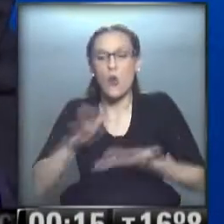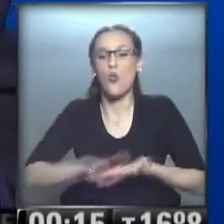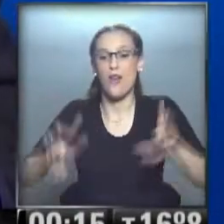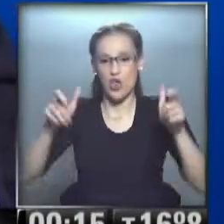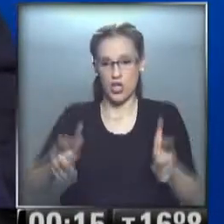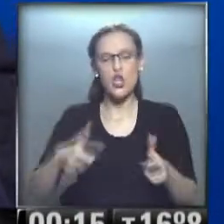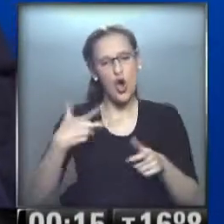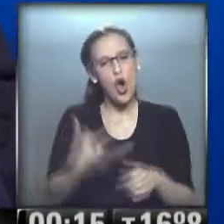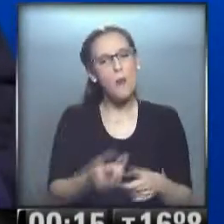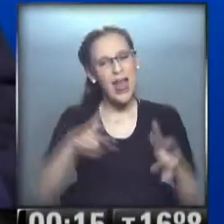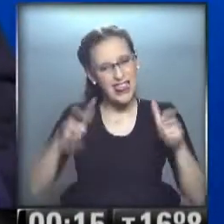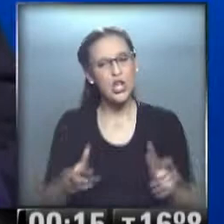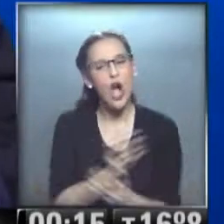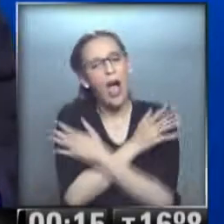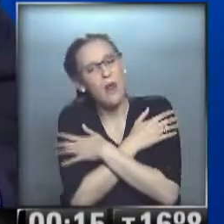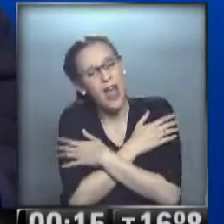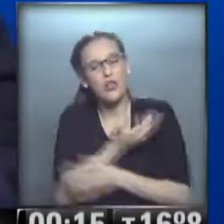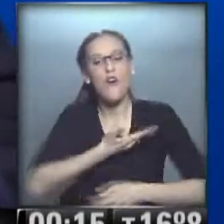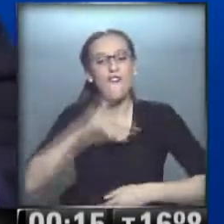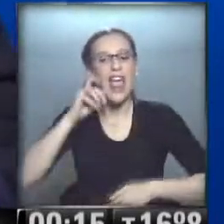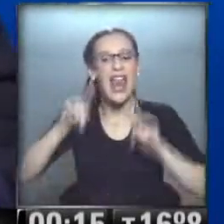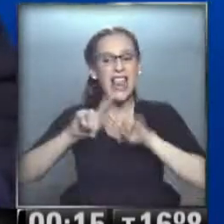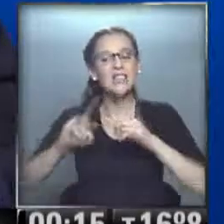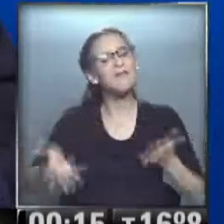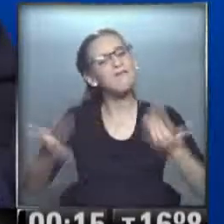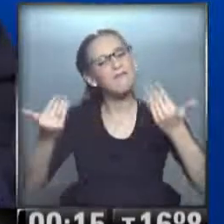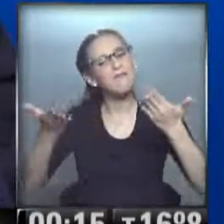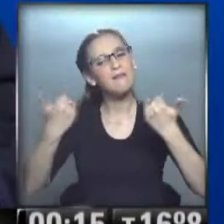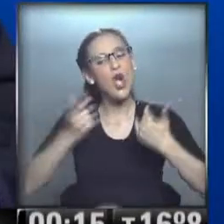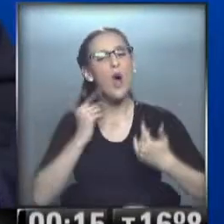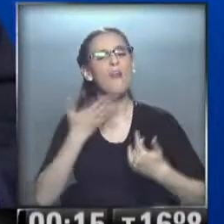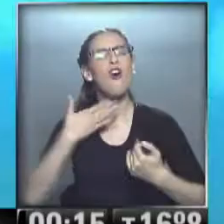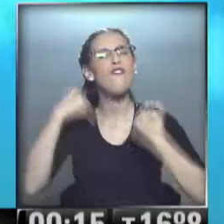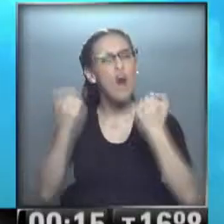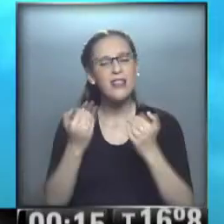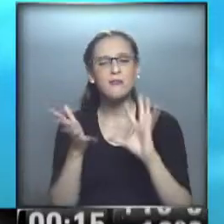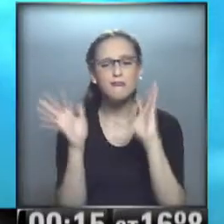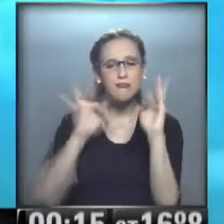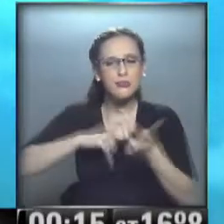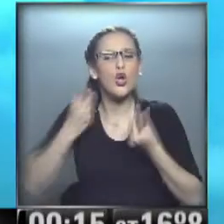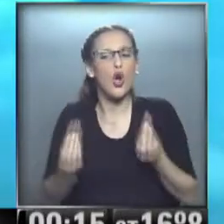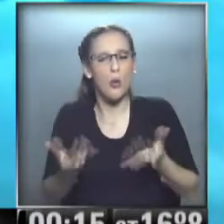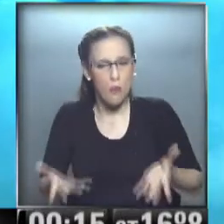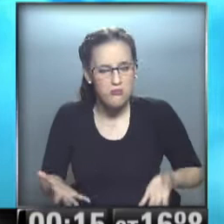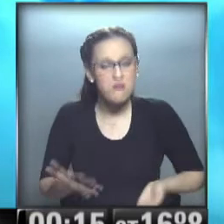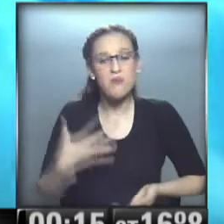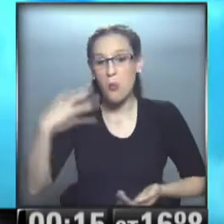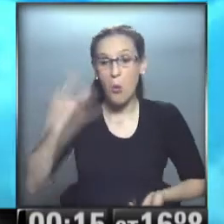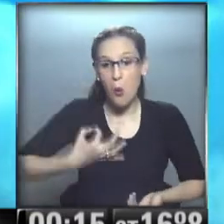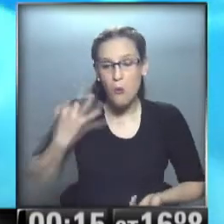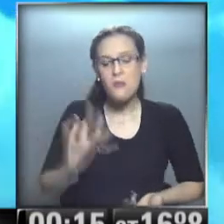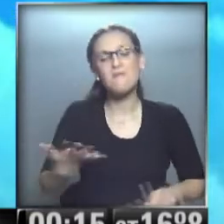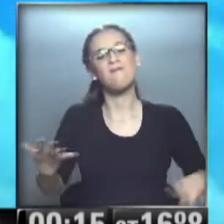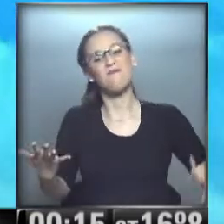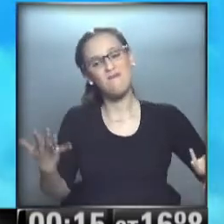Palo Pandolfo. Félix Taylor, contanos por favor, ¿cómo va a estar el clima en los próximos días? ¿Cómo no? Bueno, veníamos bárbaro hasta